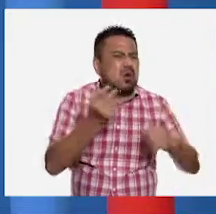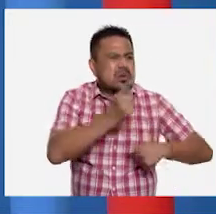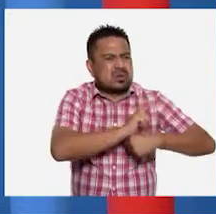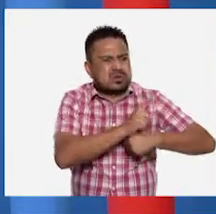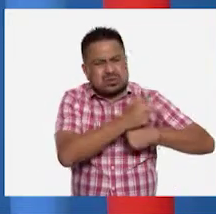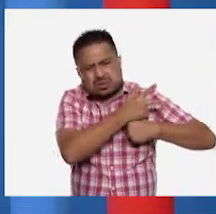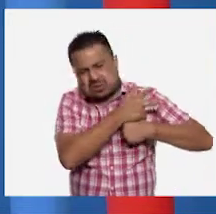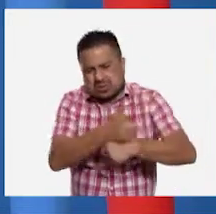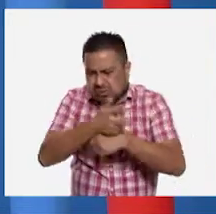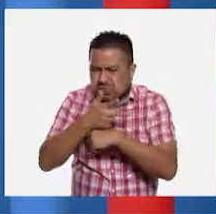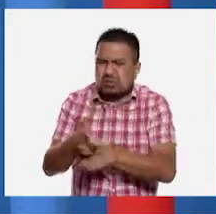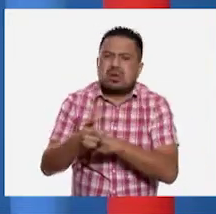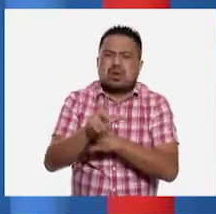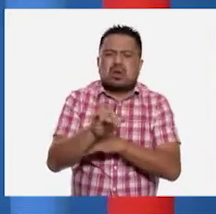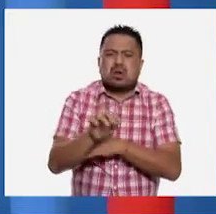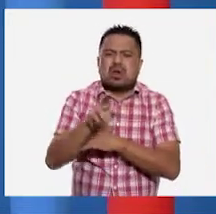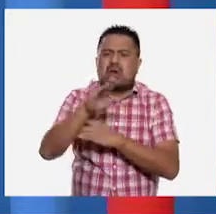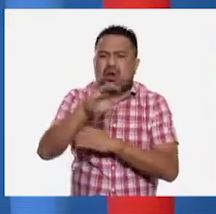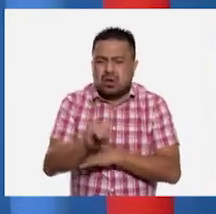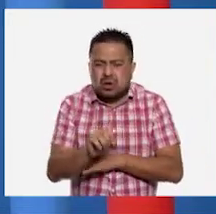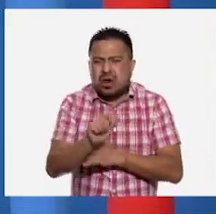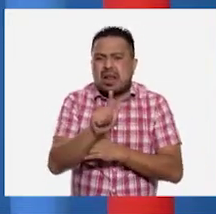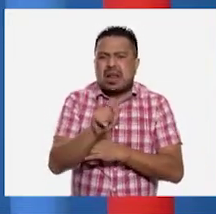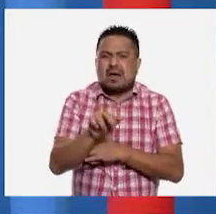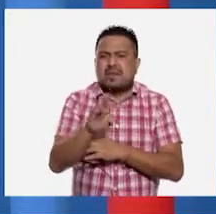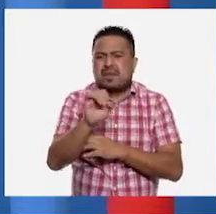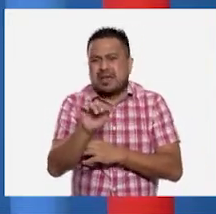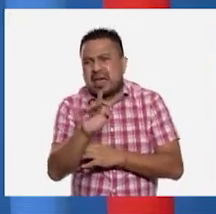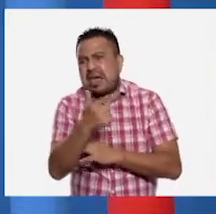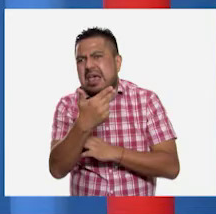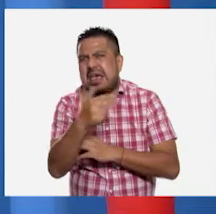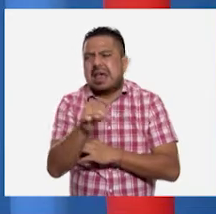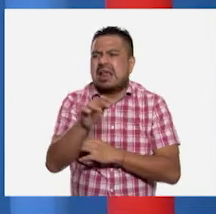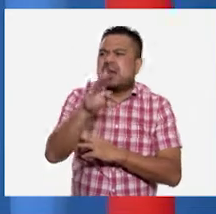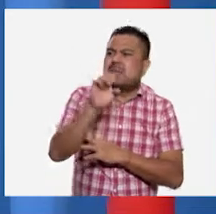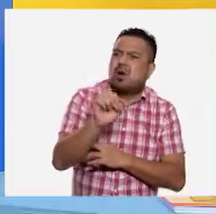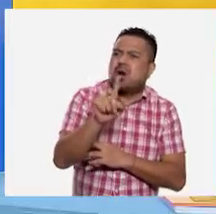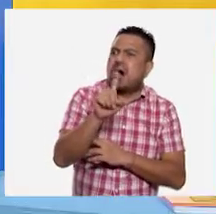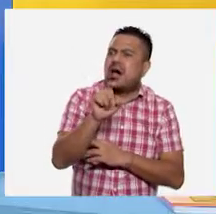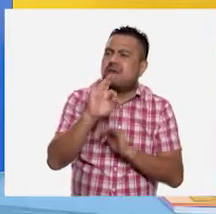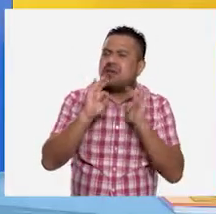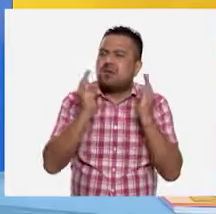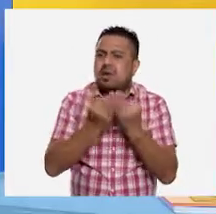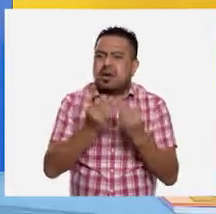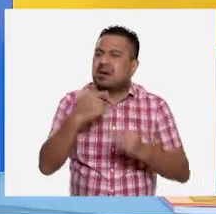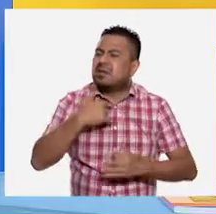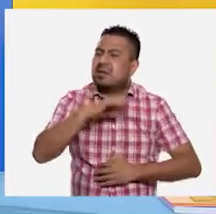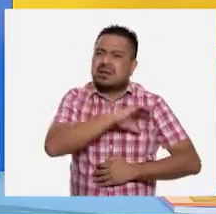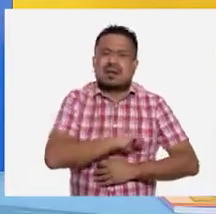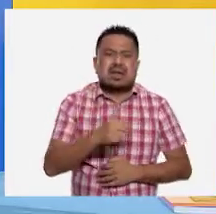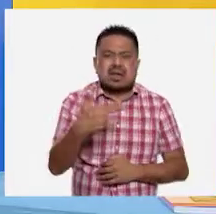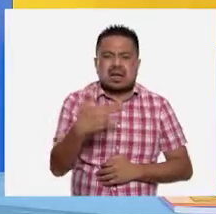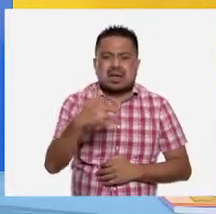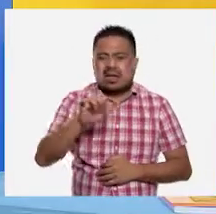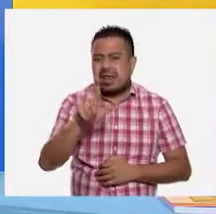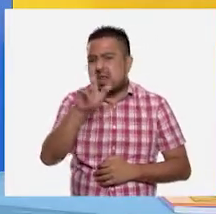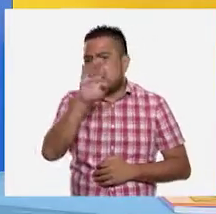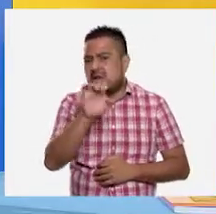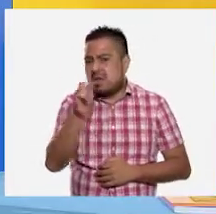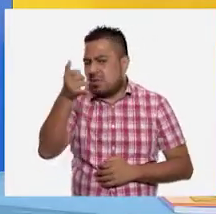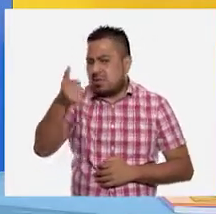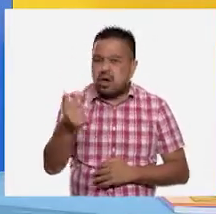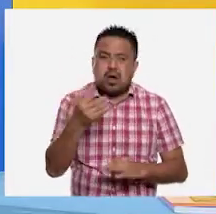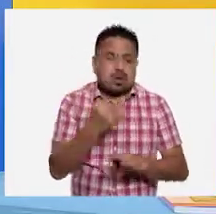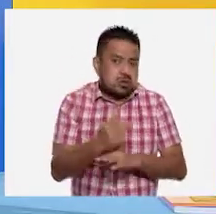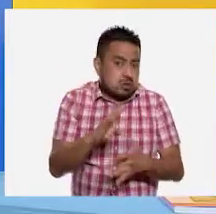películas como Cronos, El laberinto del fauno, Hellboy y La forma del agua. ¡Ay, a mí me encanta la de Hellboy! Ahora